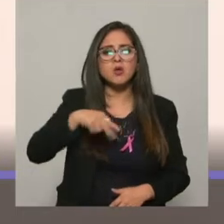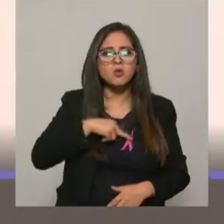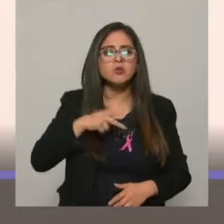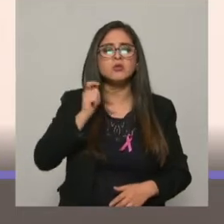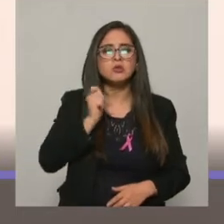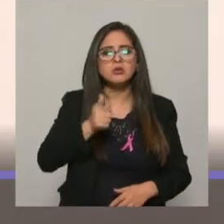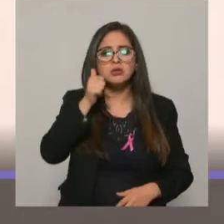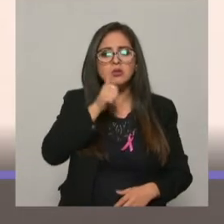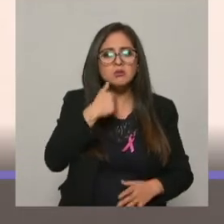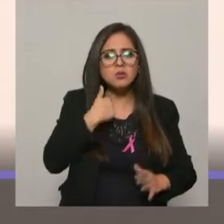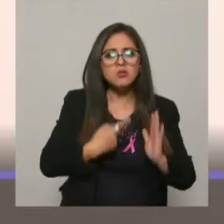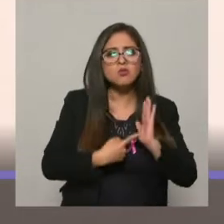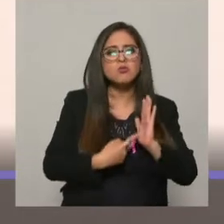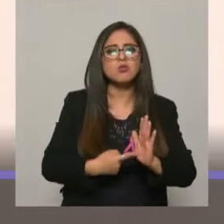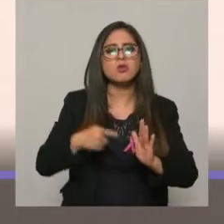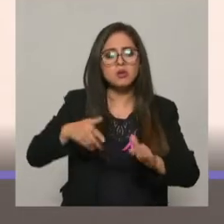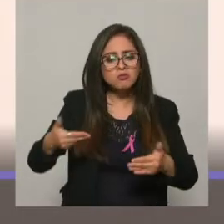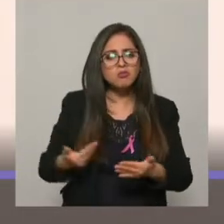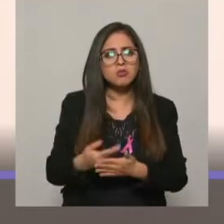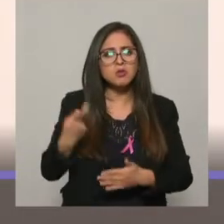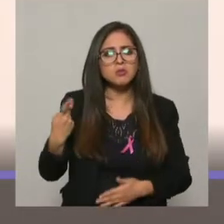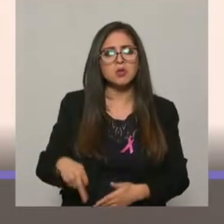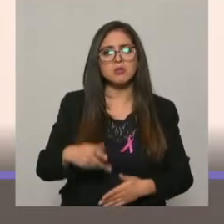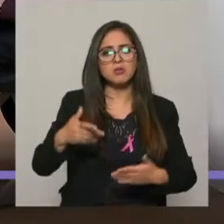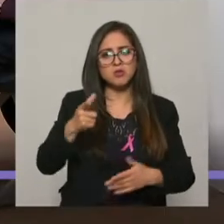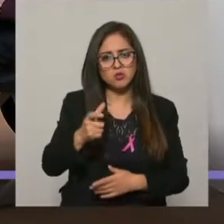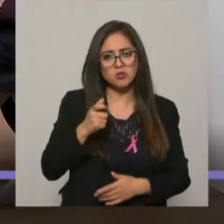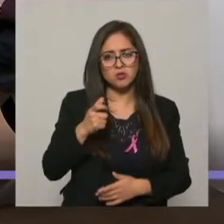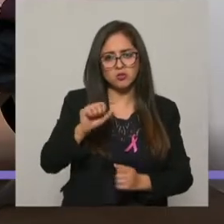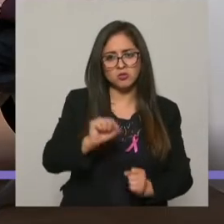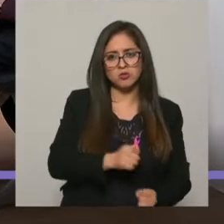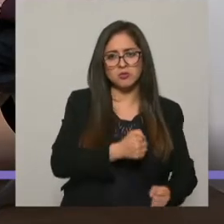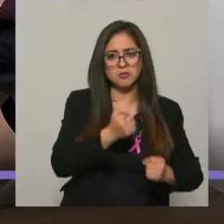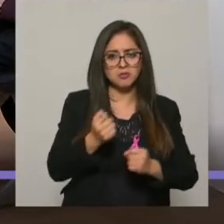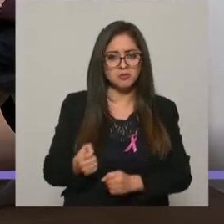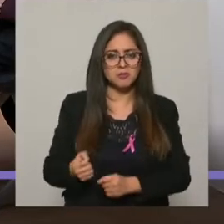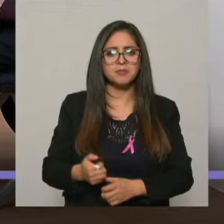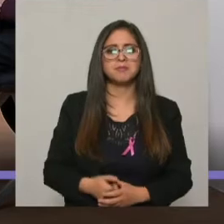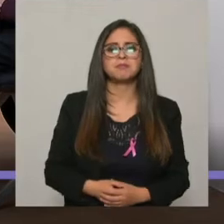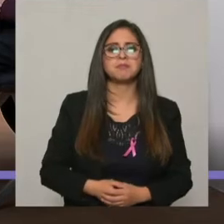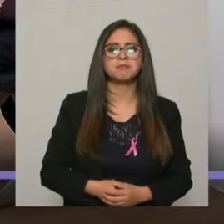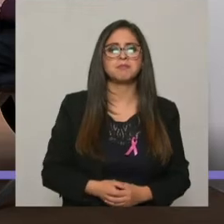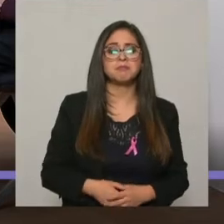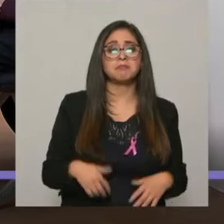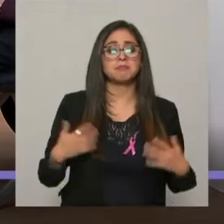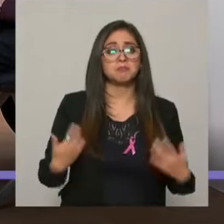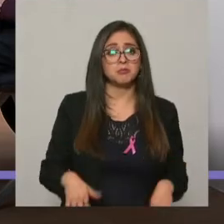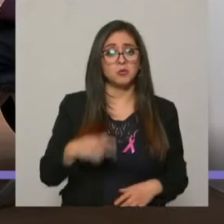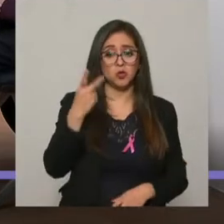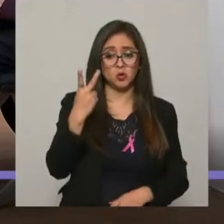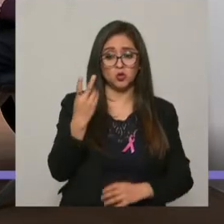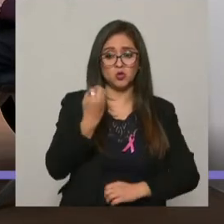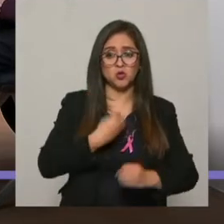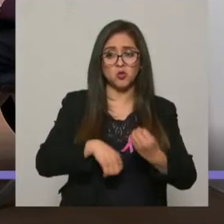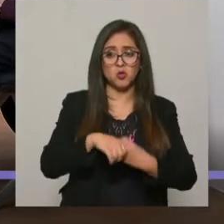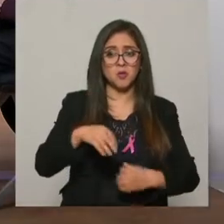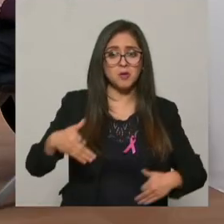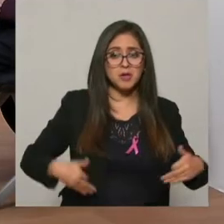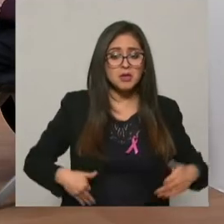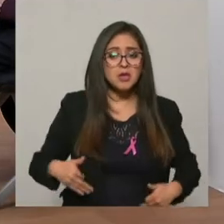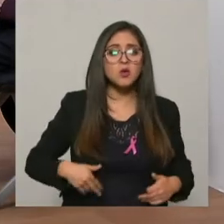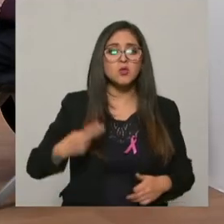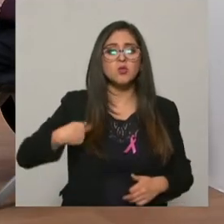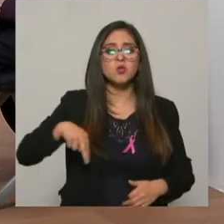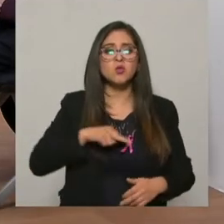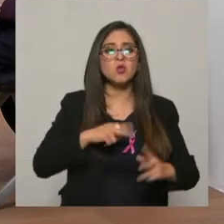estamos presentando como Xochimilco. Por supuesto que sí, y bueno, pues es parte, ya son 2 obras esta mañana que les hemos pasado un